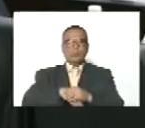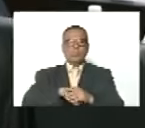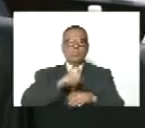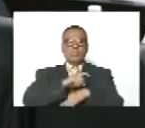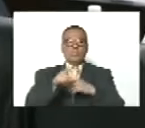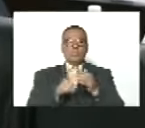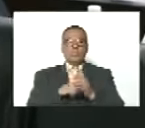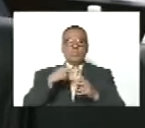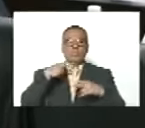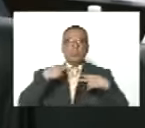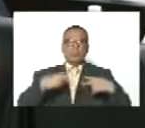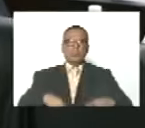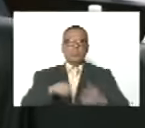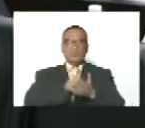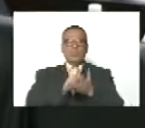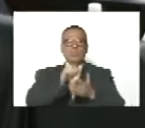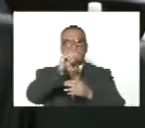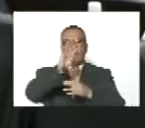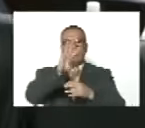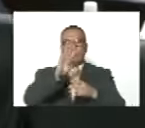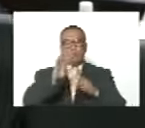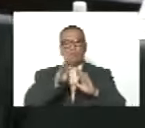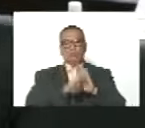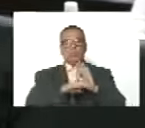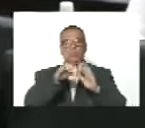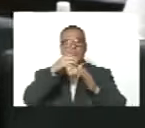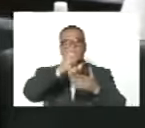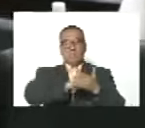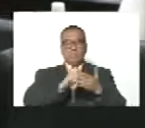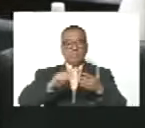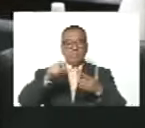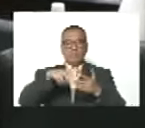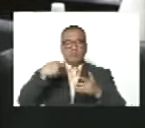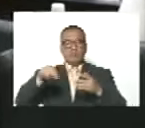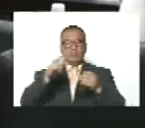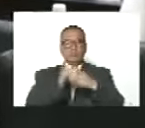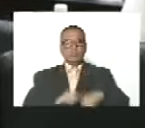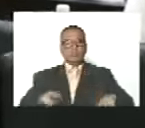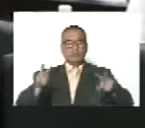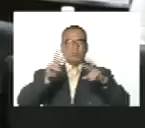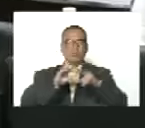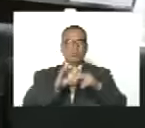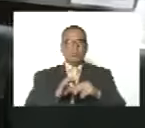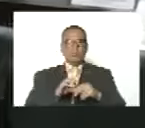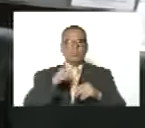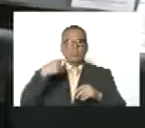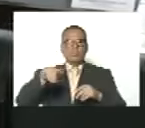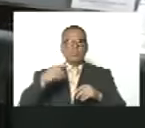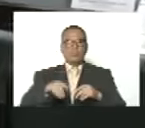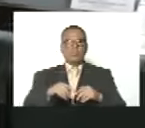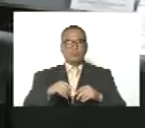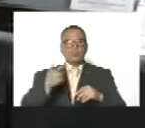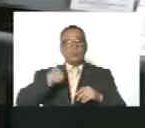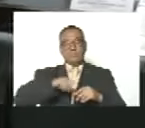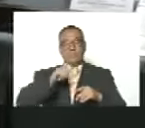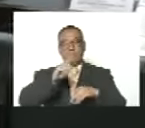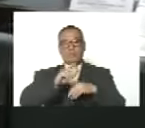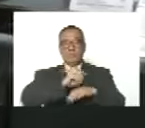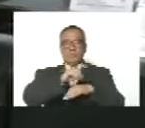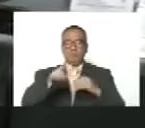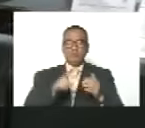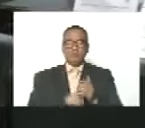Totalmente violatorio del artículo 4 de la propia Carta de las Naciones Unidas, el cual da derecho, debería dar derecho